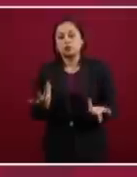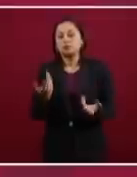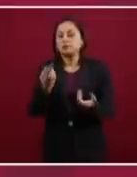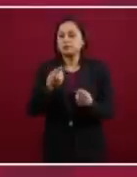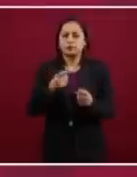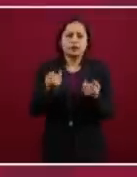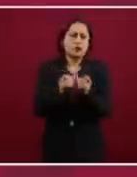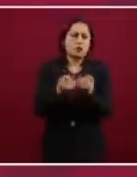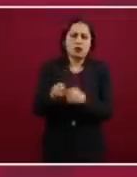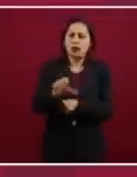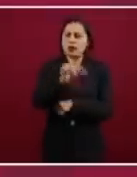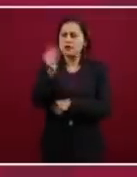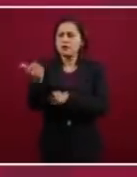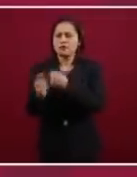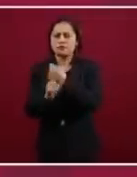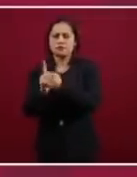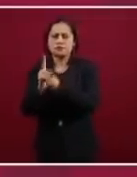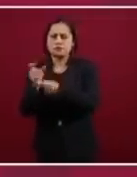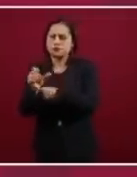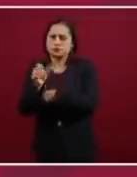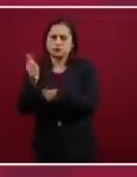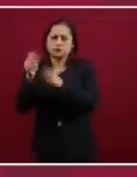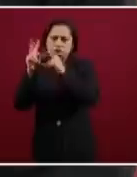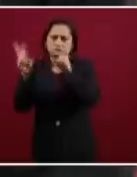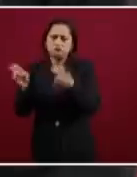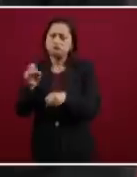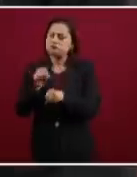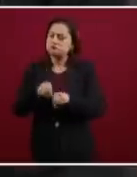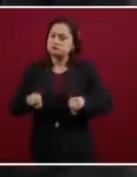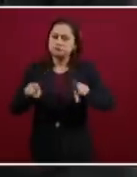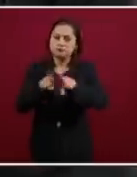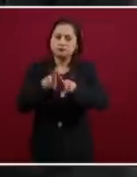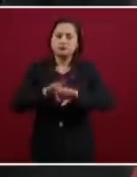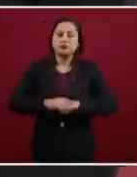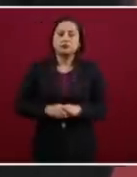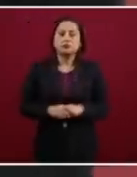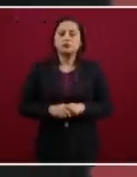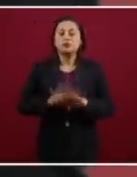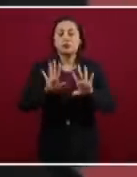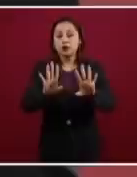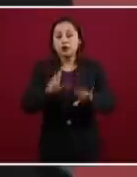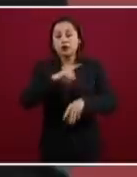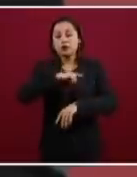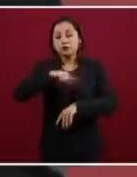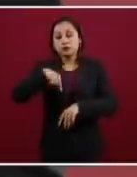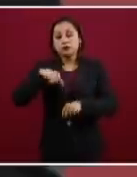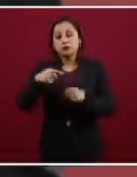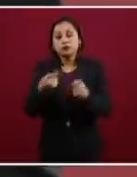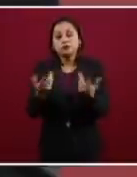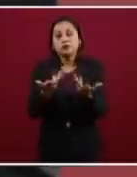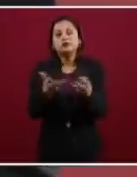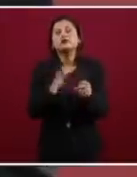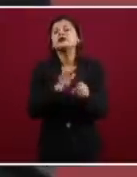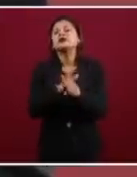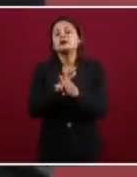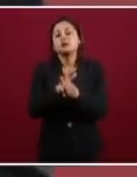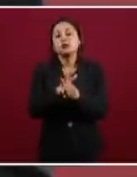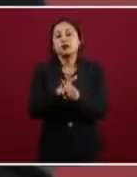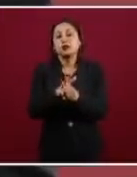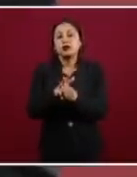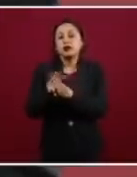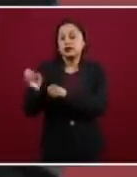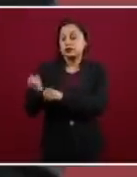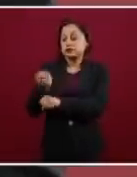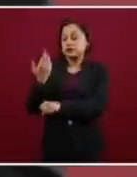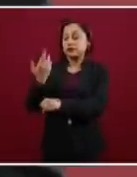entonces lo que se hizo fue que la secretaría de